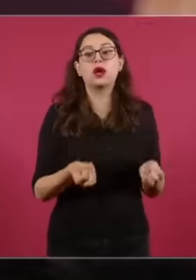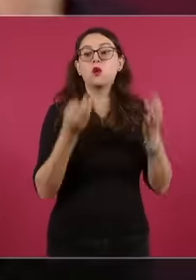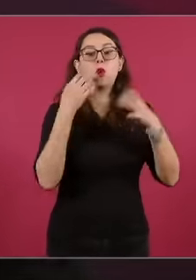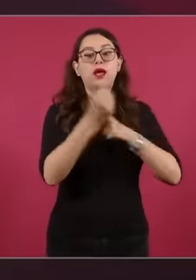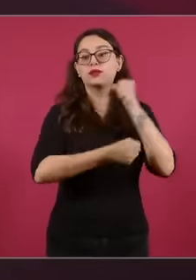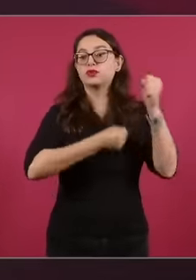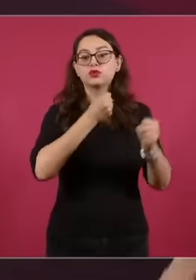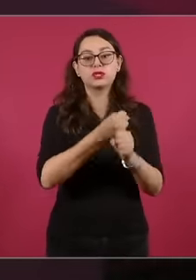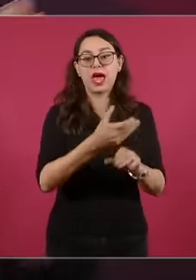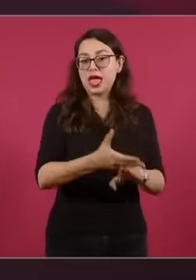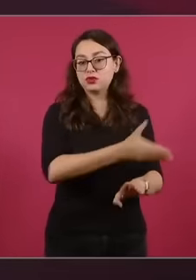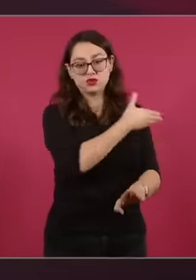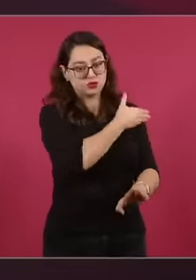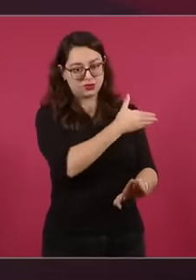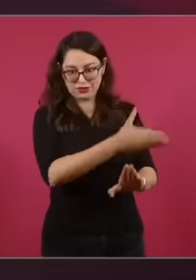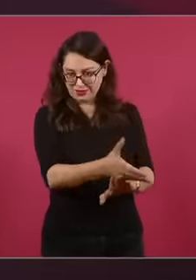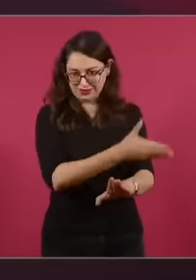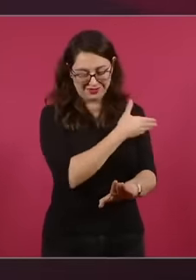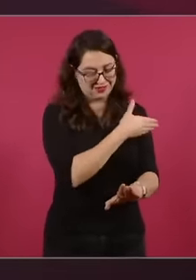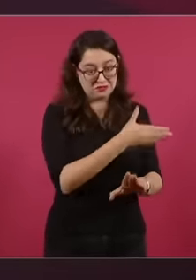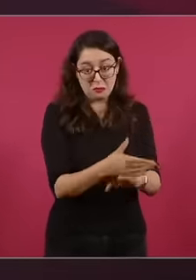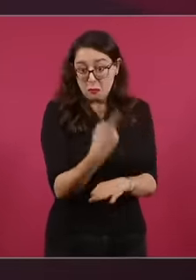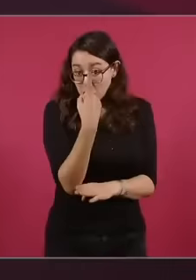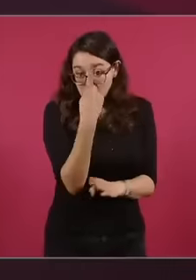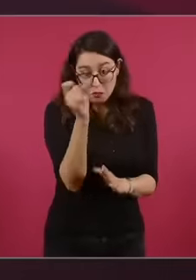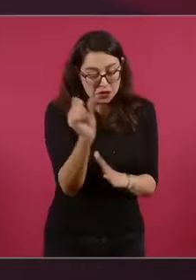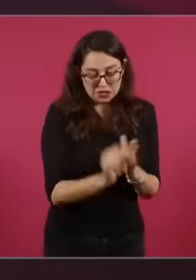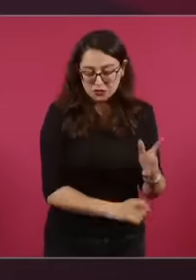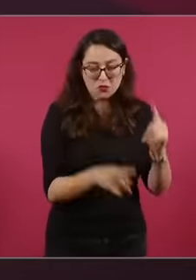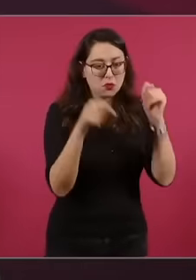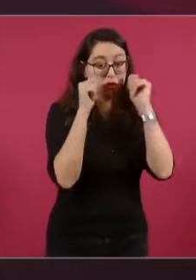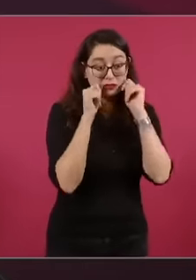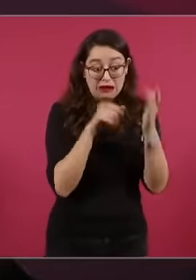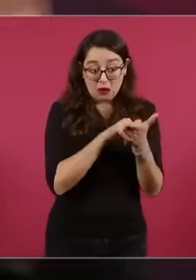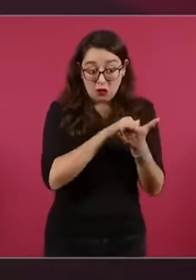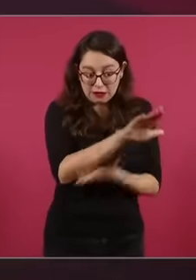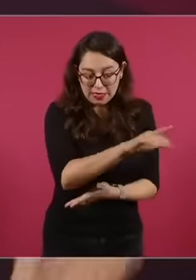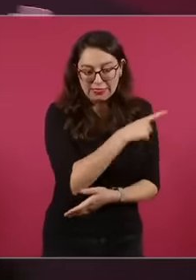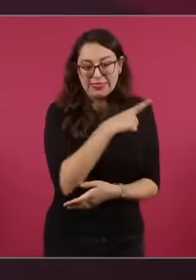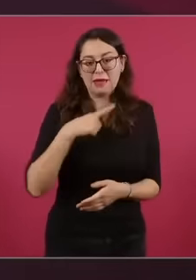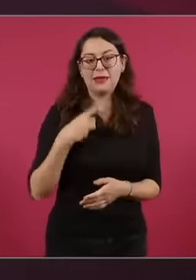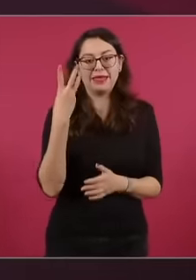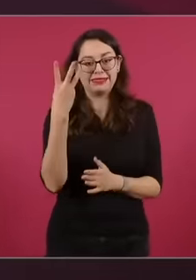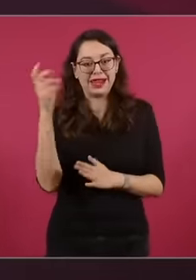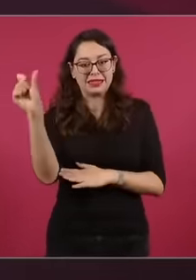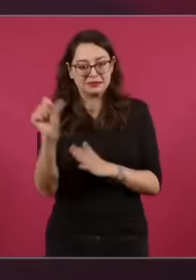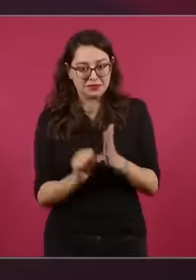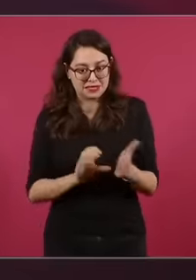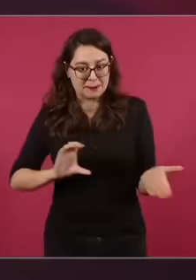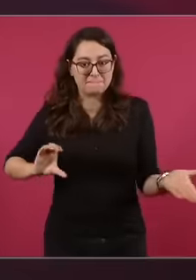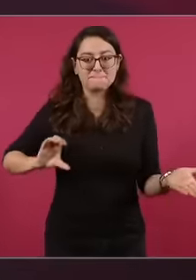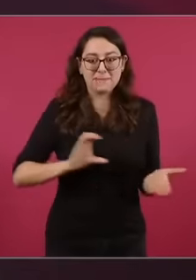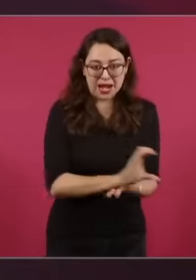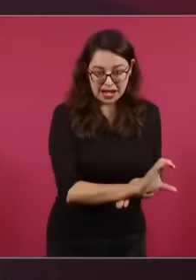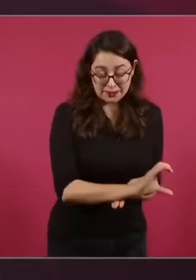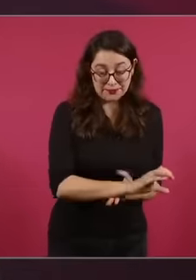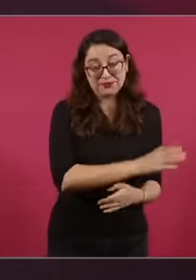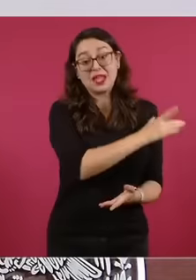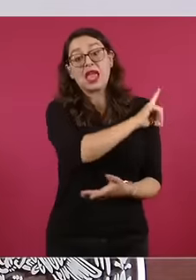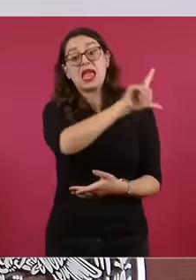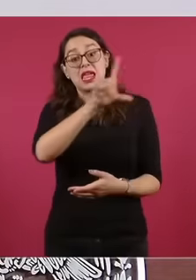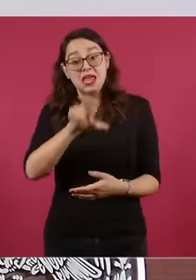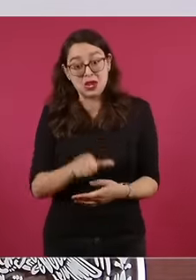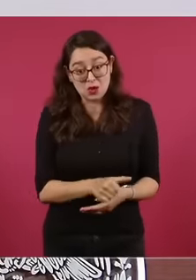y luego, dependiendo de la antigüedad de los trabajadores y las trabajadoras, ya se toma en consideración para